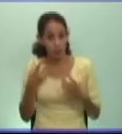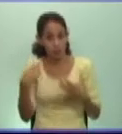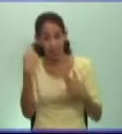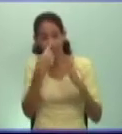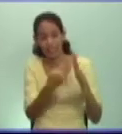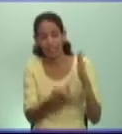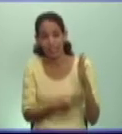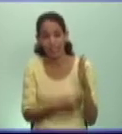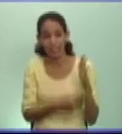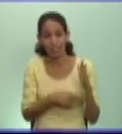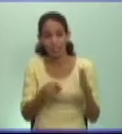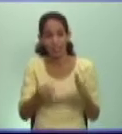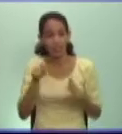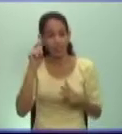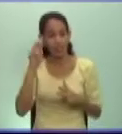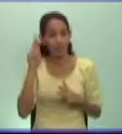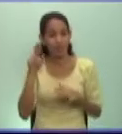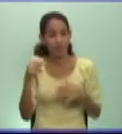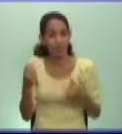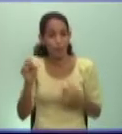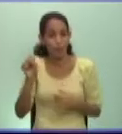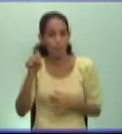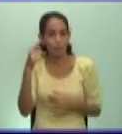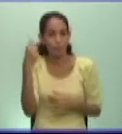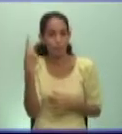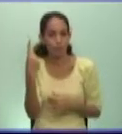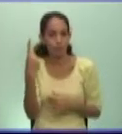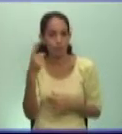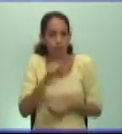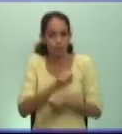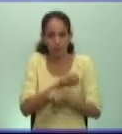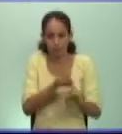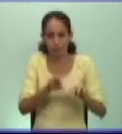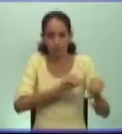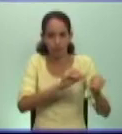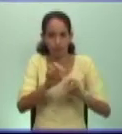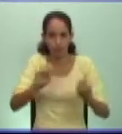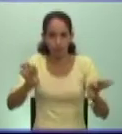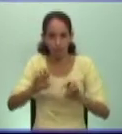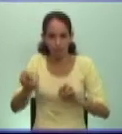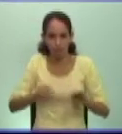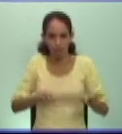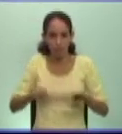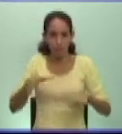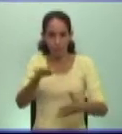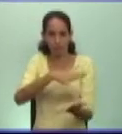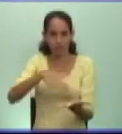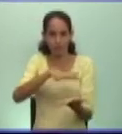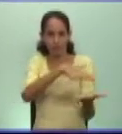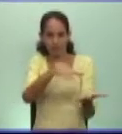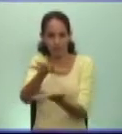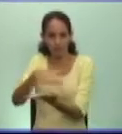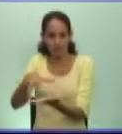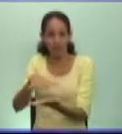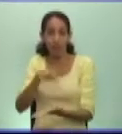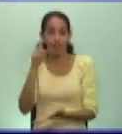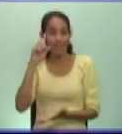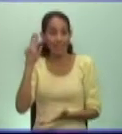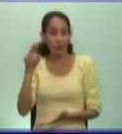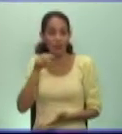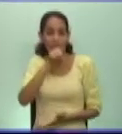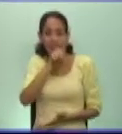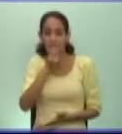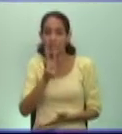sentidos. Recuerden que primero la expansión territorial, creo que era un fenómeno muy importante. Las antiguas 13 colonias